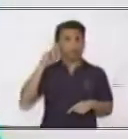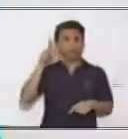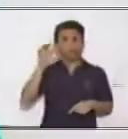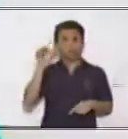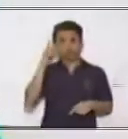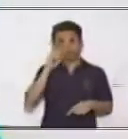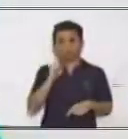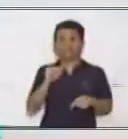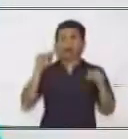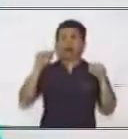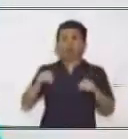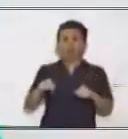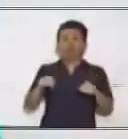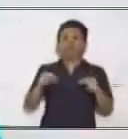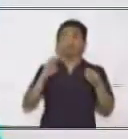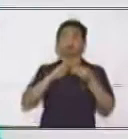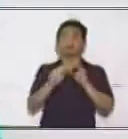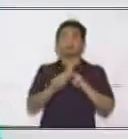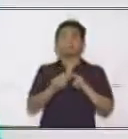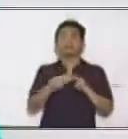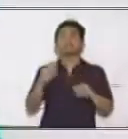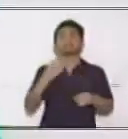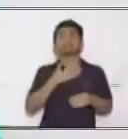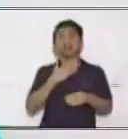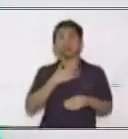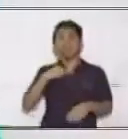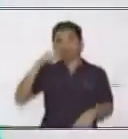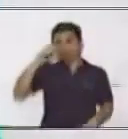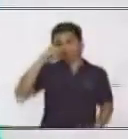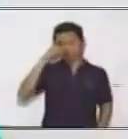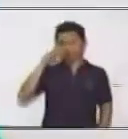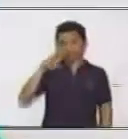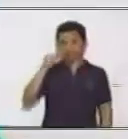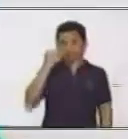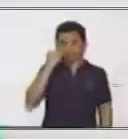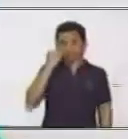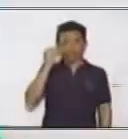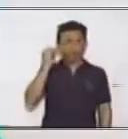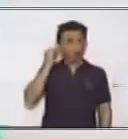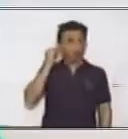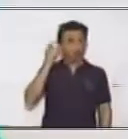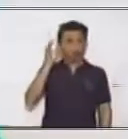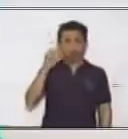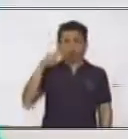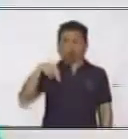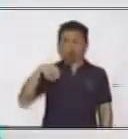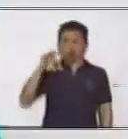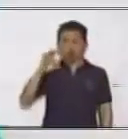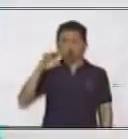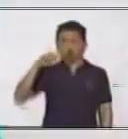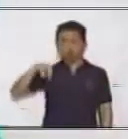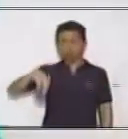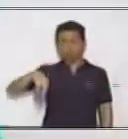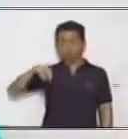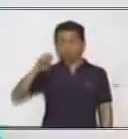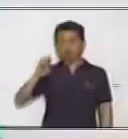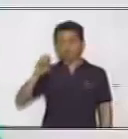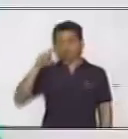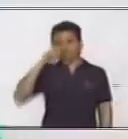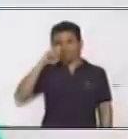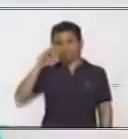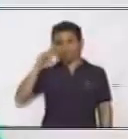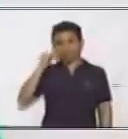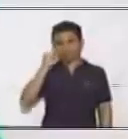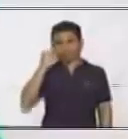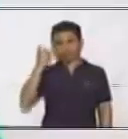trigonometría, verdad? Porque era tri y gonos, triángulos. Pero ahora le decimos así, los